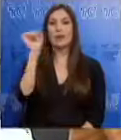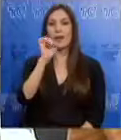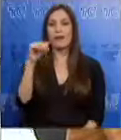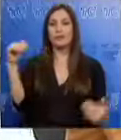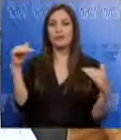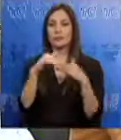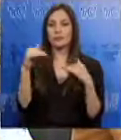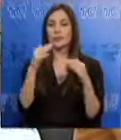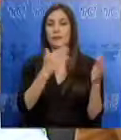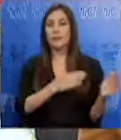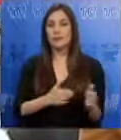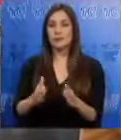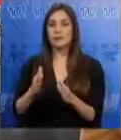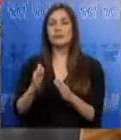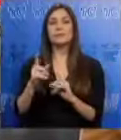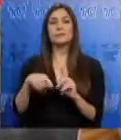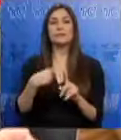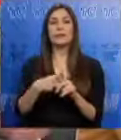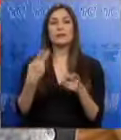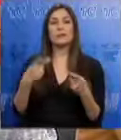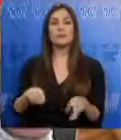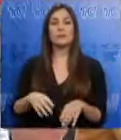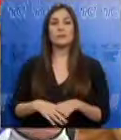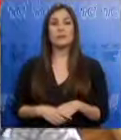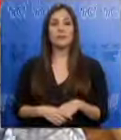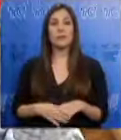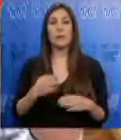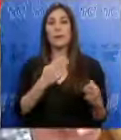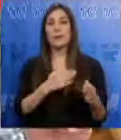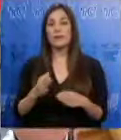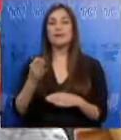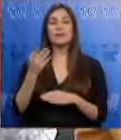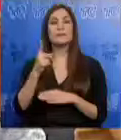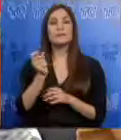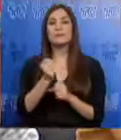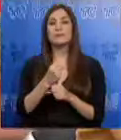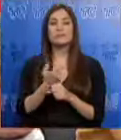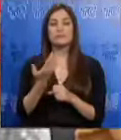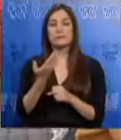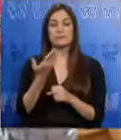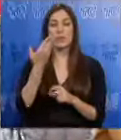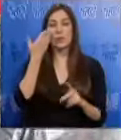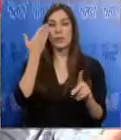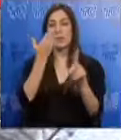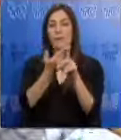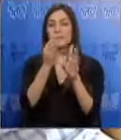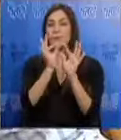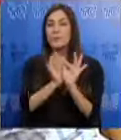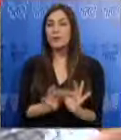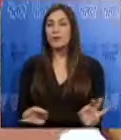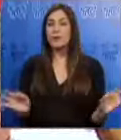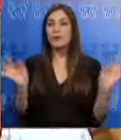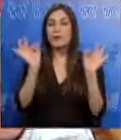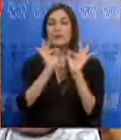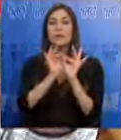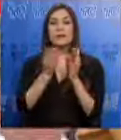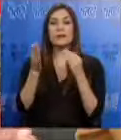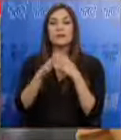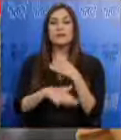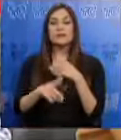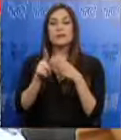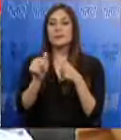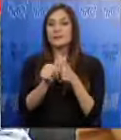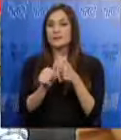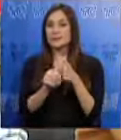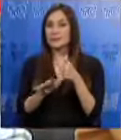control del espacio público, así como también los planes de movilidad, se están enfocando fundamentalmente en las zonas